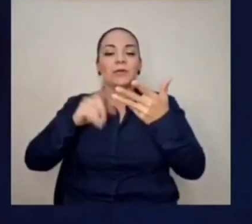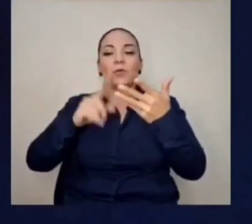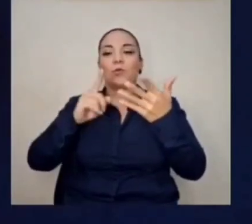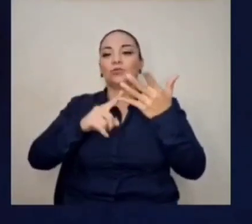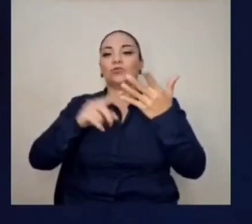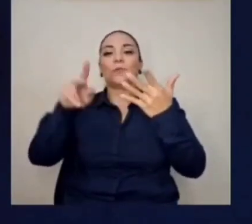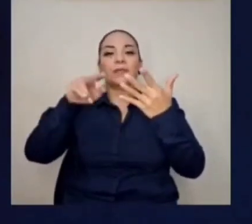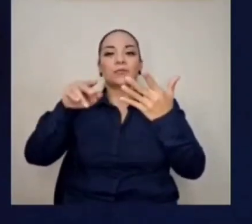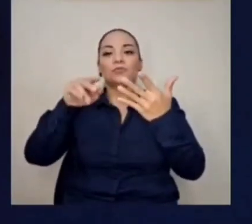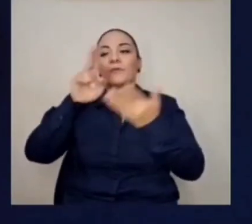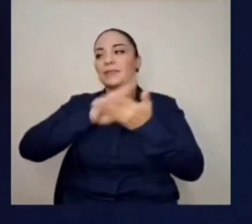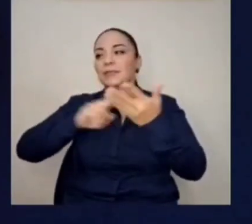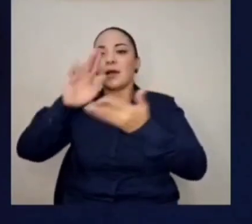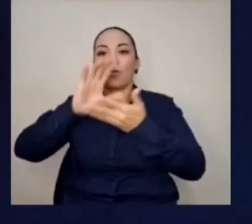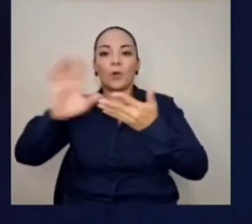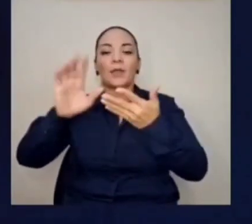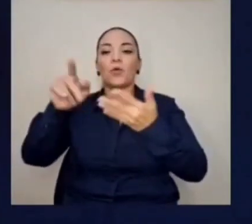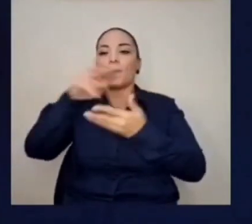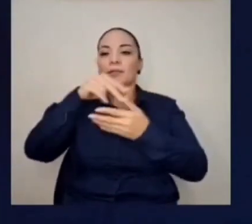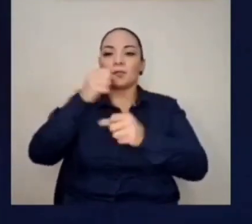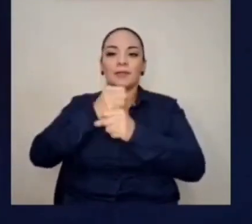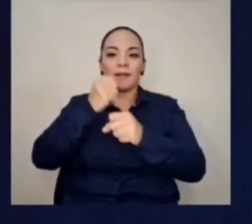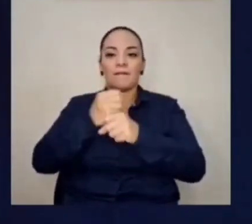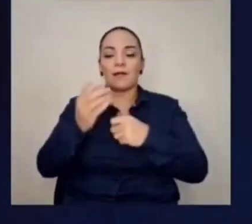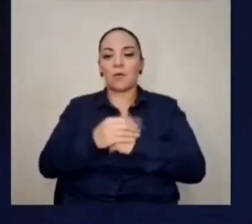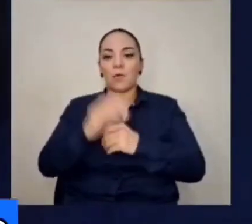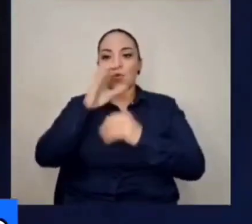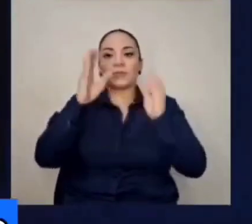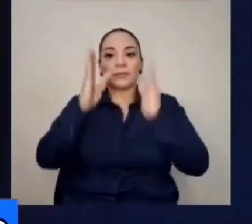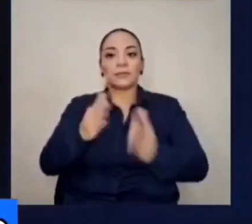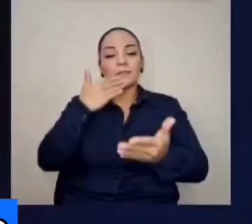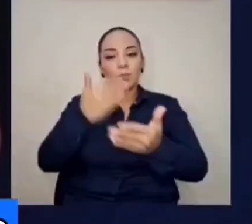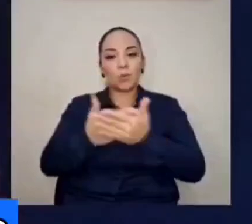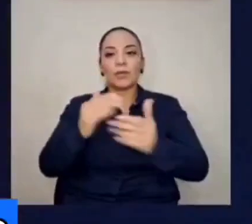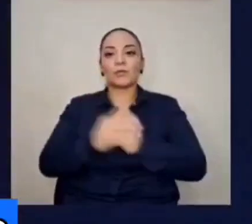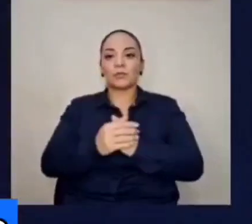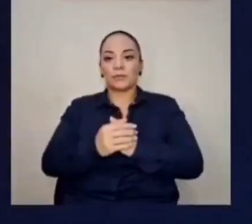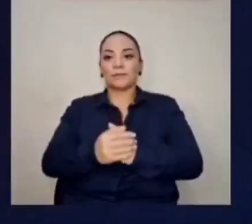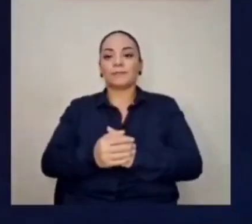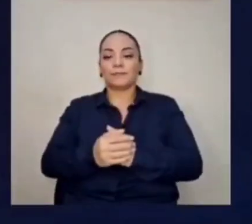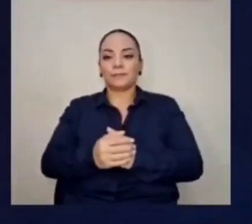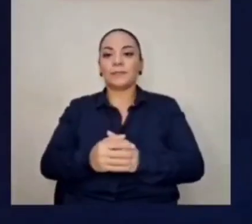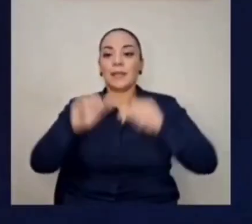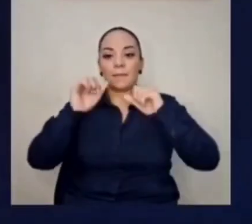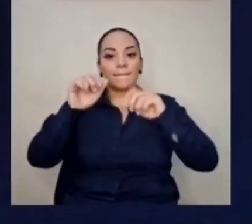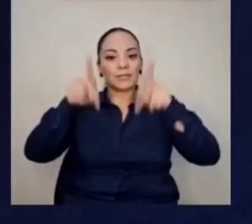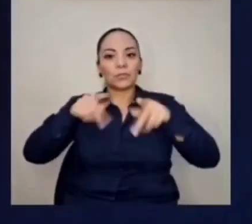de trabajo, los costarricenses de bien, los que pueden seguir construyendo